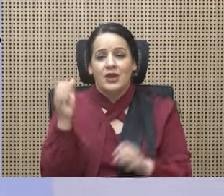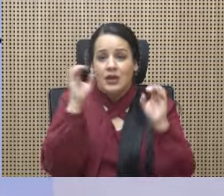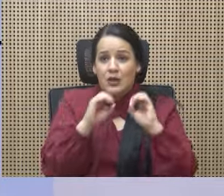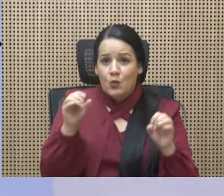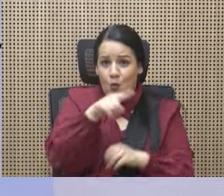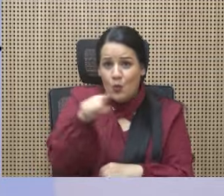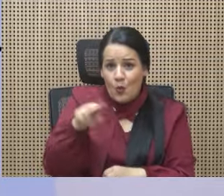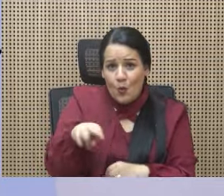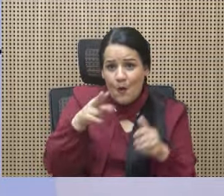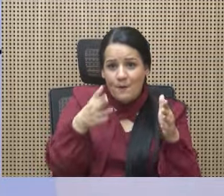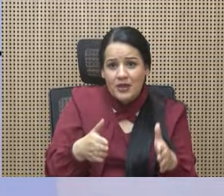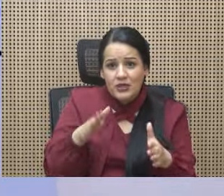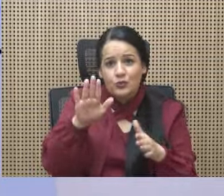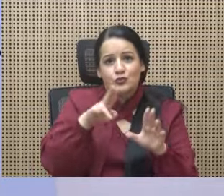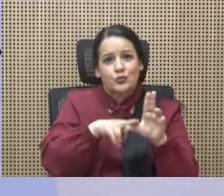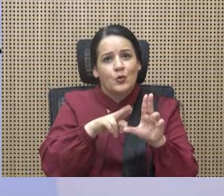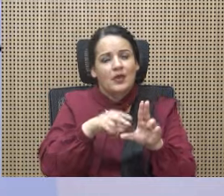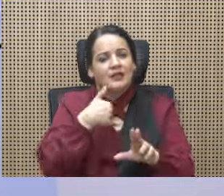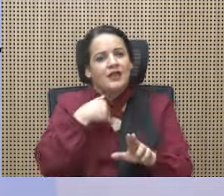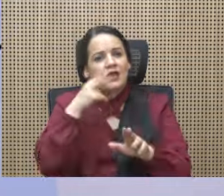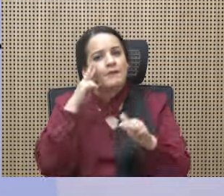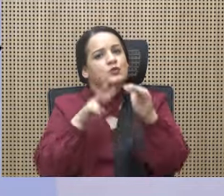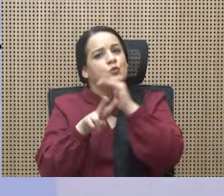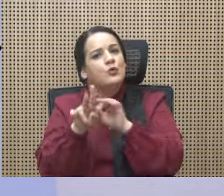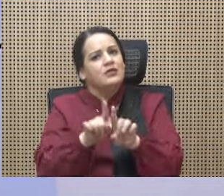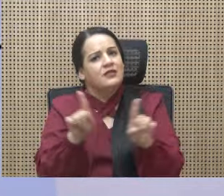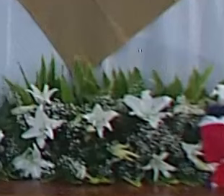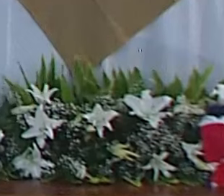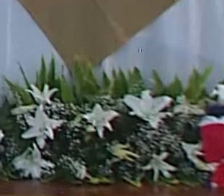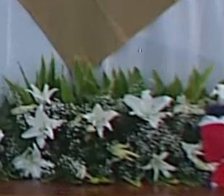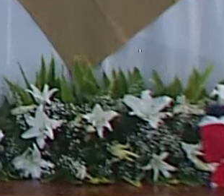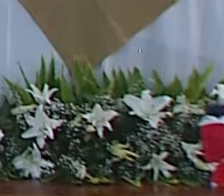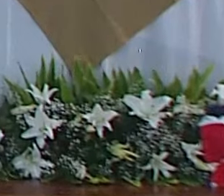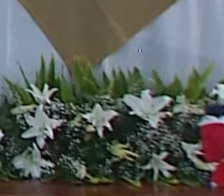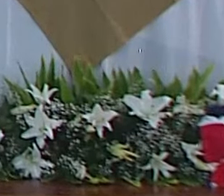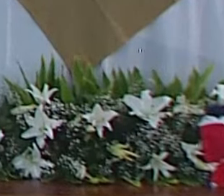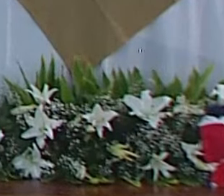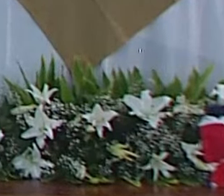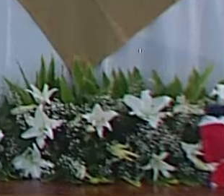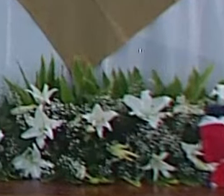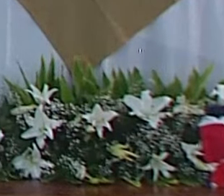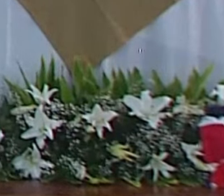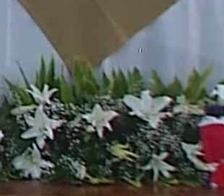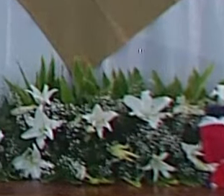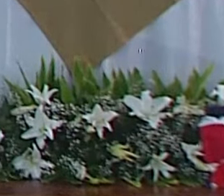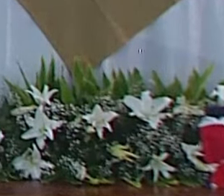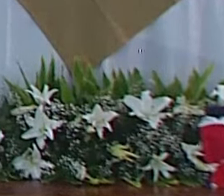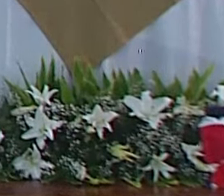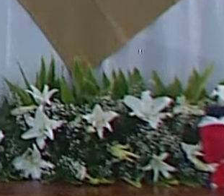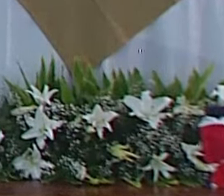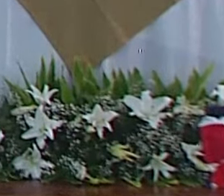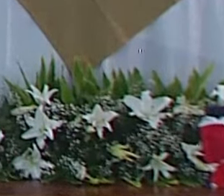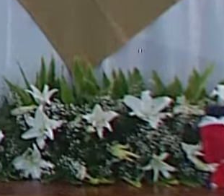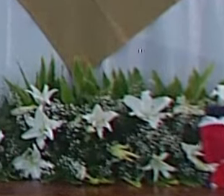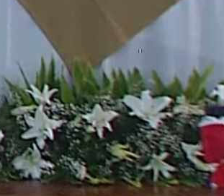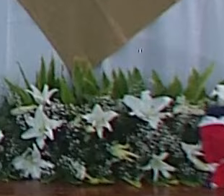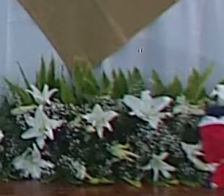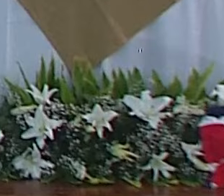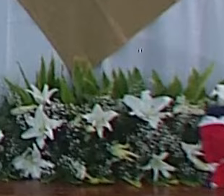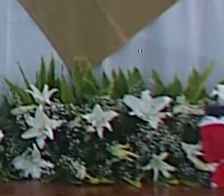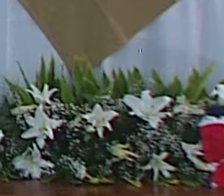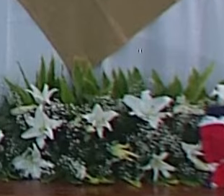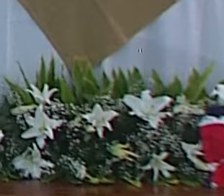curules tienen una visión diferente a esa Ese es nuestro Norte la diputada monser Guevara de liberación nacional